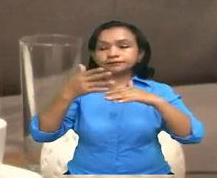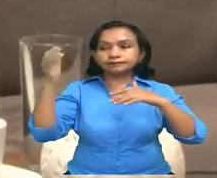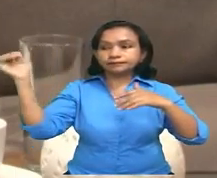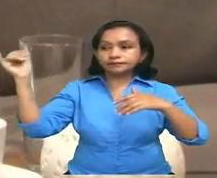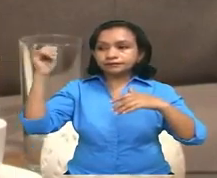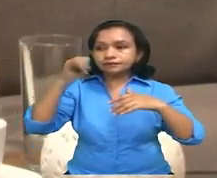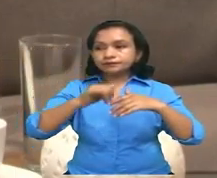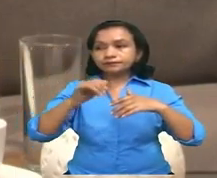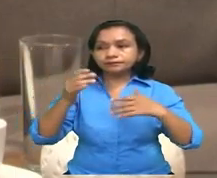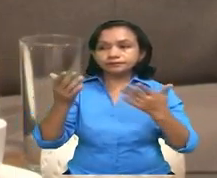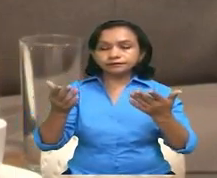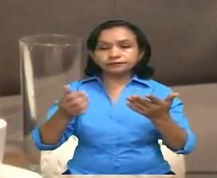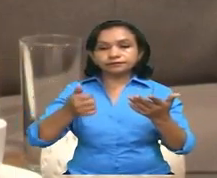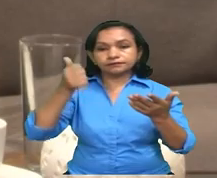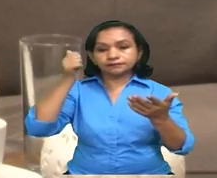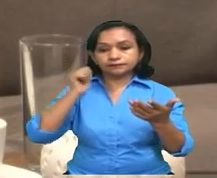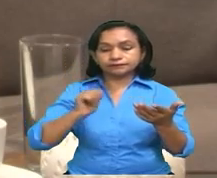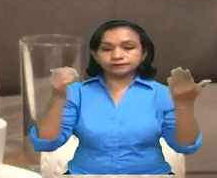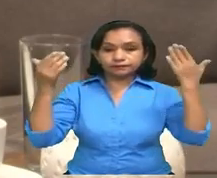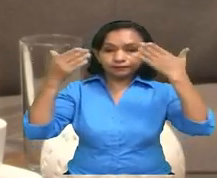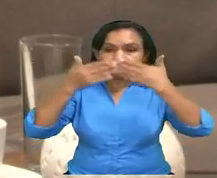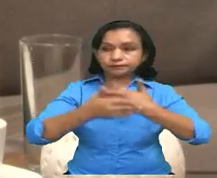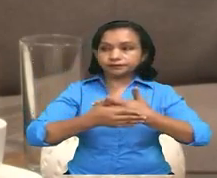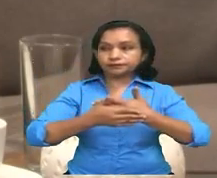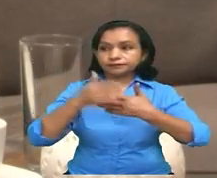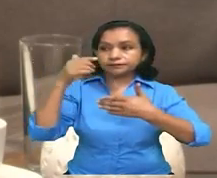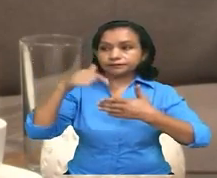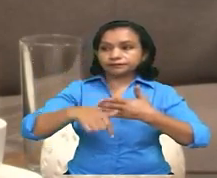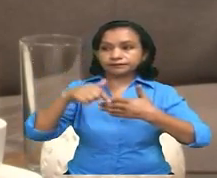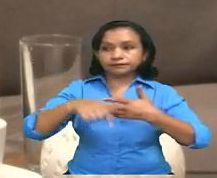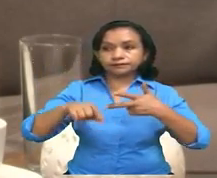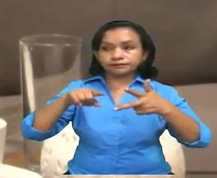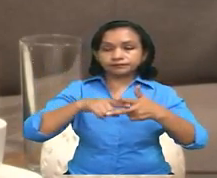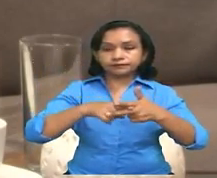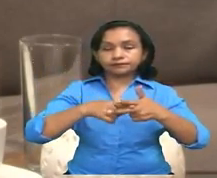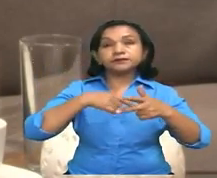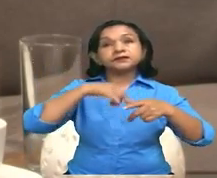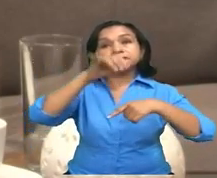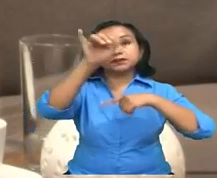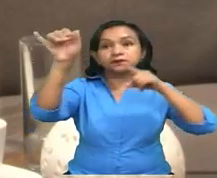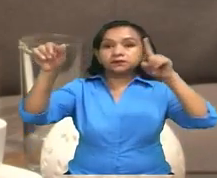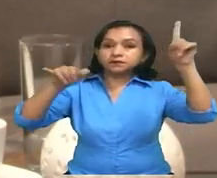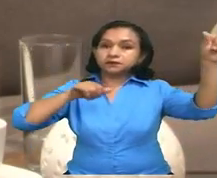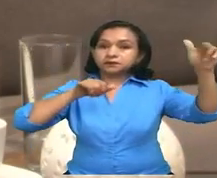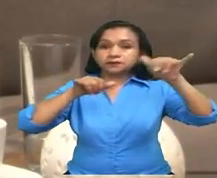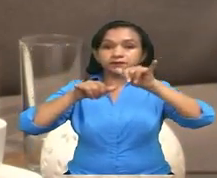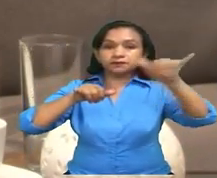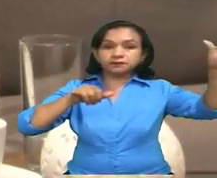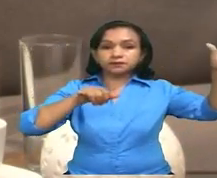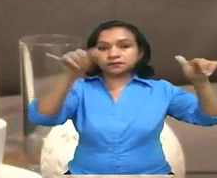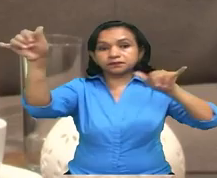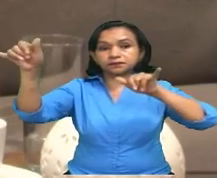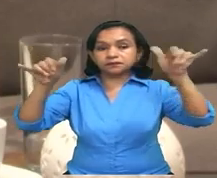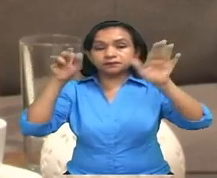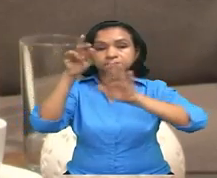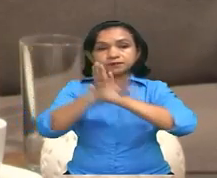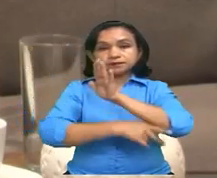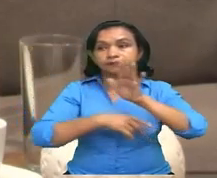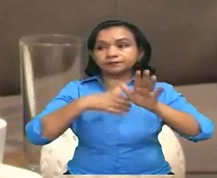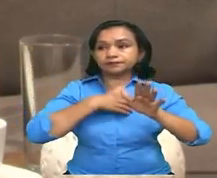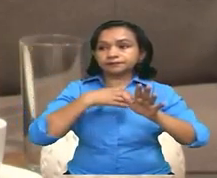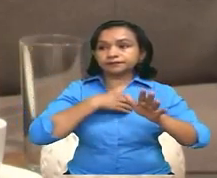mostrarle de manera general un vistazo de los atractivos que tenemos, de nuestras bellezas y de nuestra cultura.